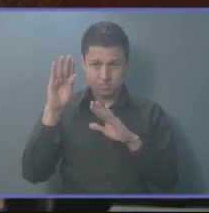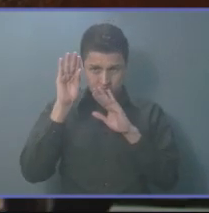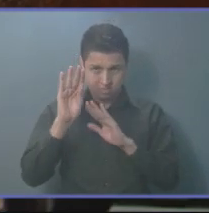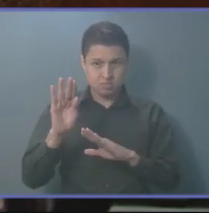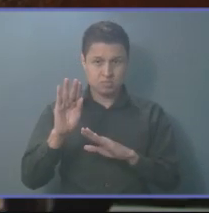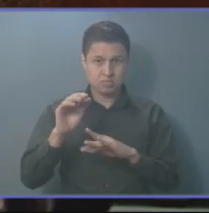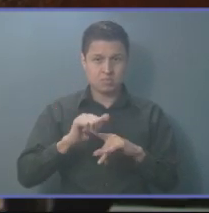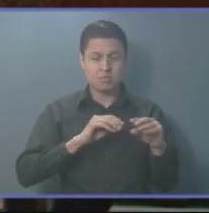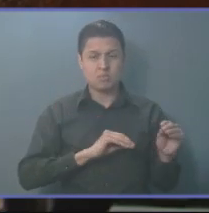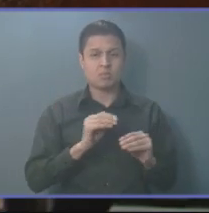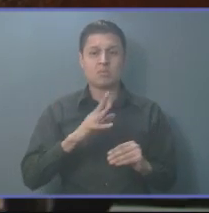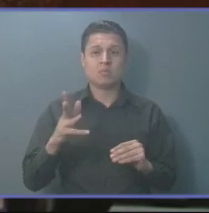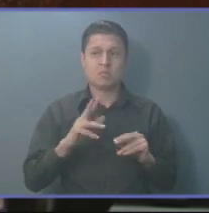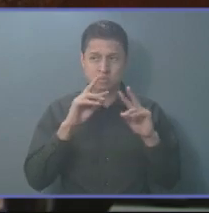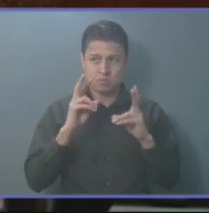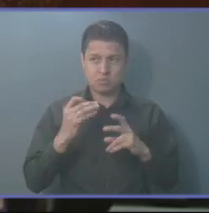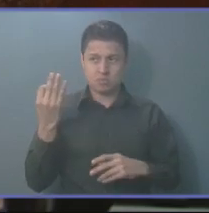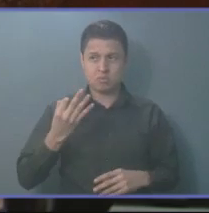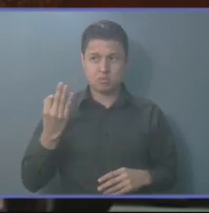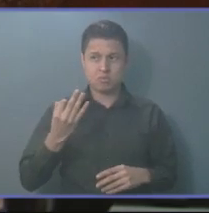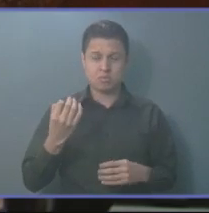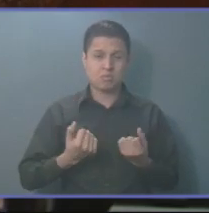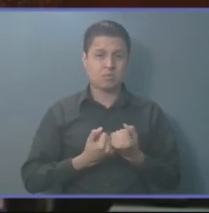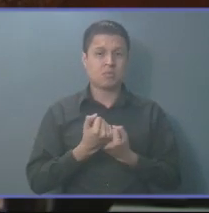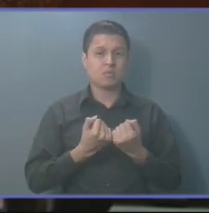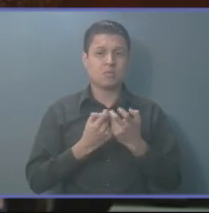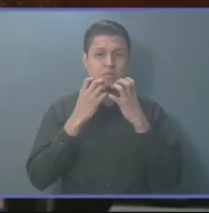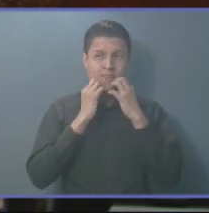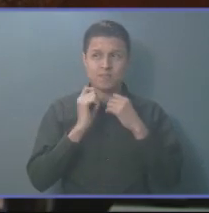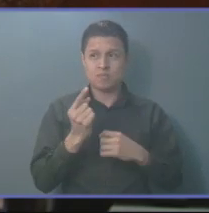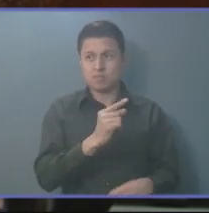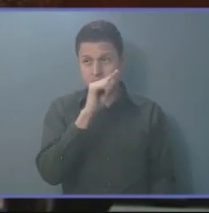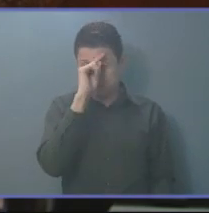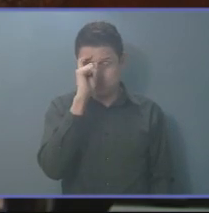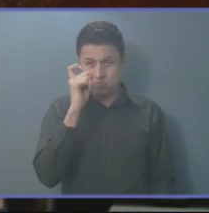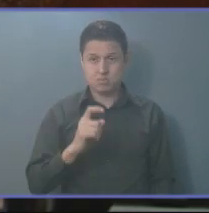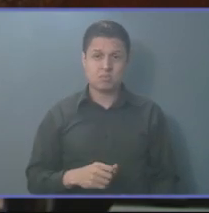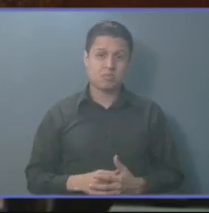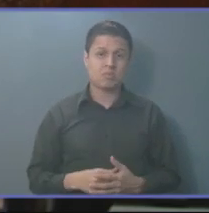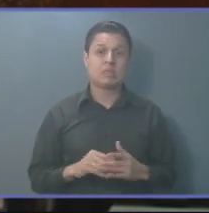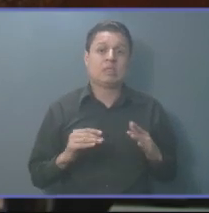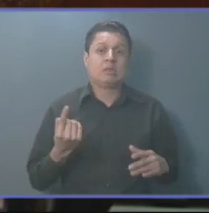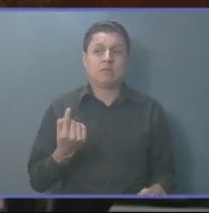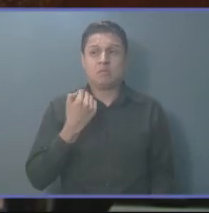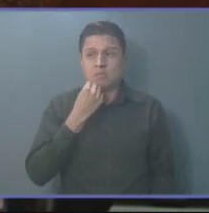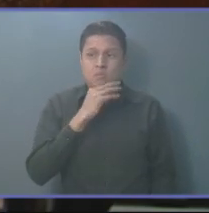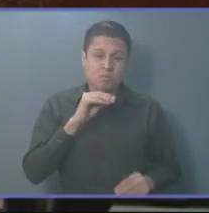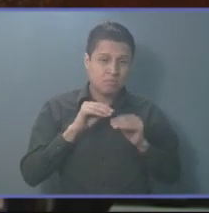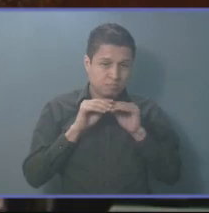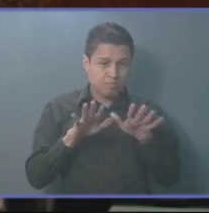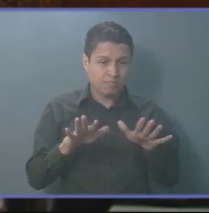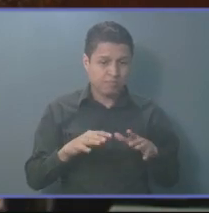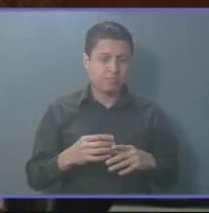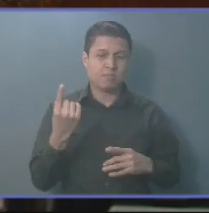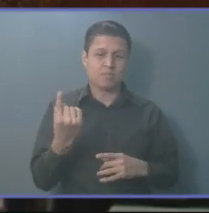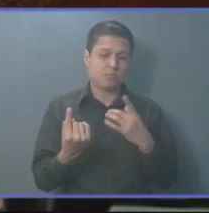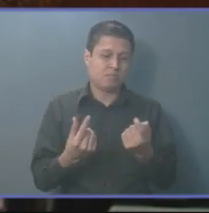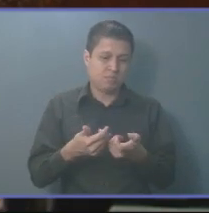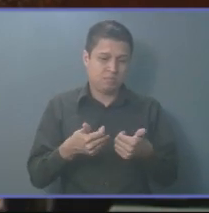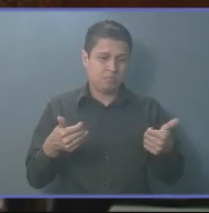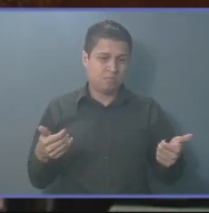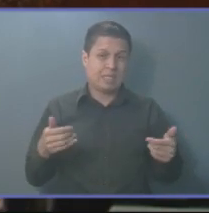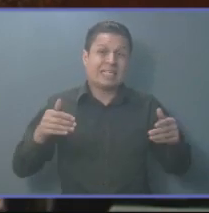e implementar todas las medidas necesarias para resguardar a sus empleados de un posible contagio, tales como distanciamiento